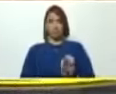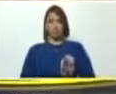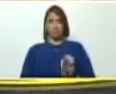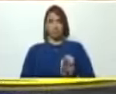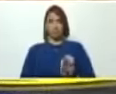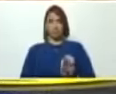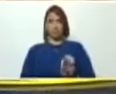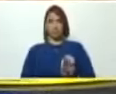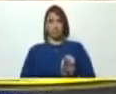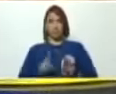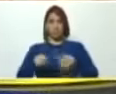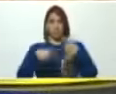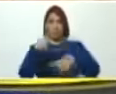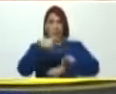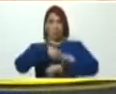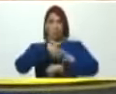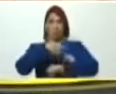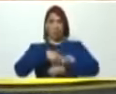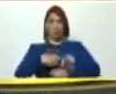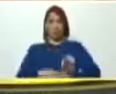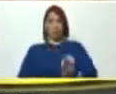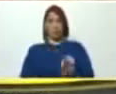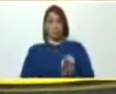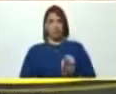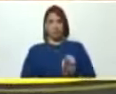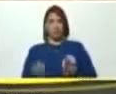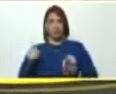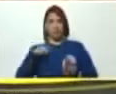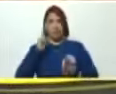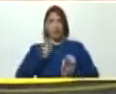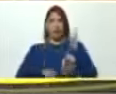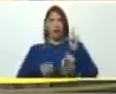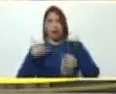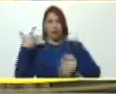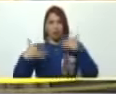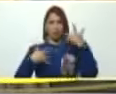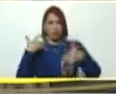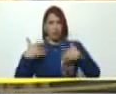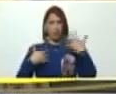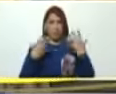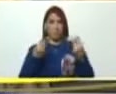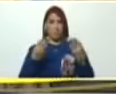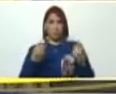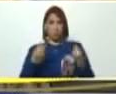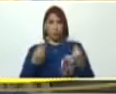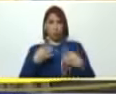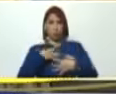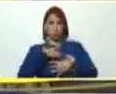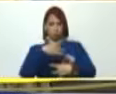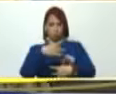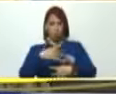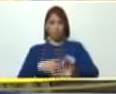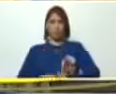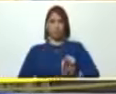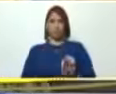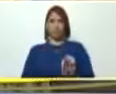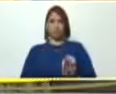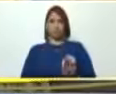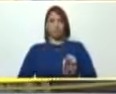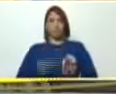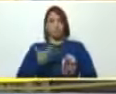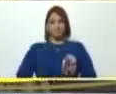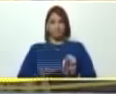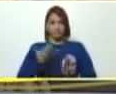en las próximas horas, bueno, tendremos algunas actividades de mucho interés e